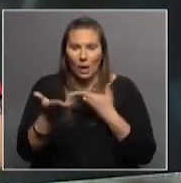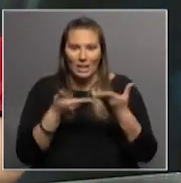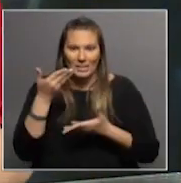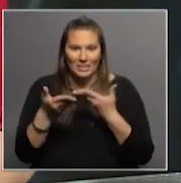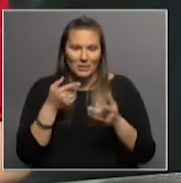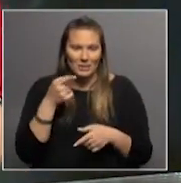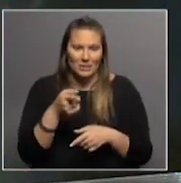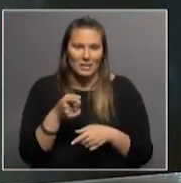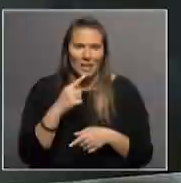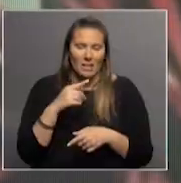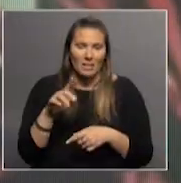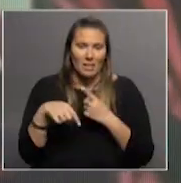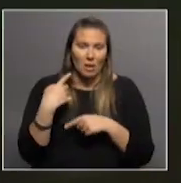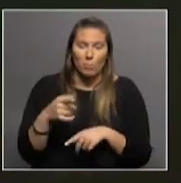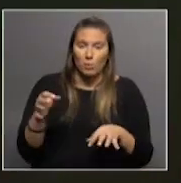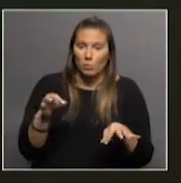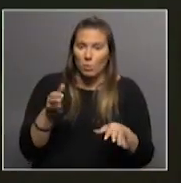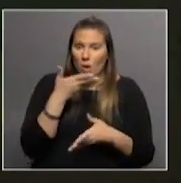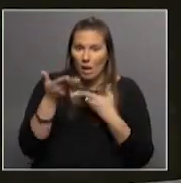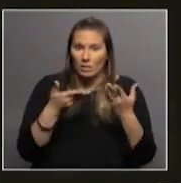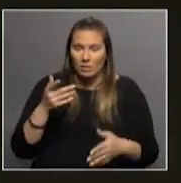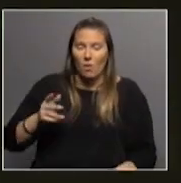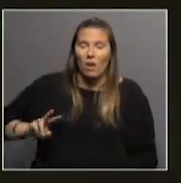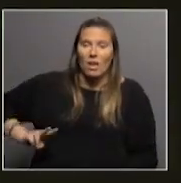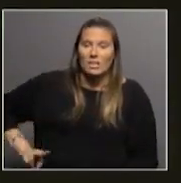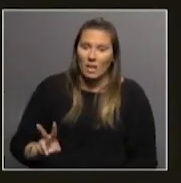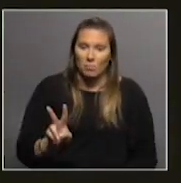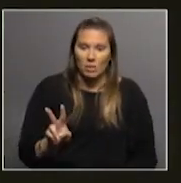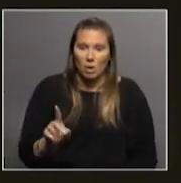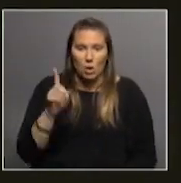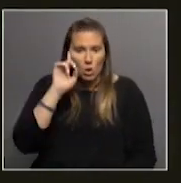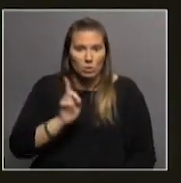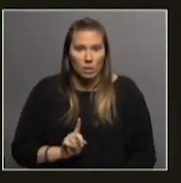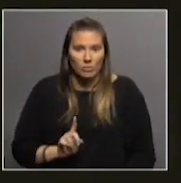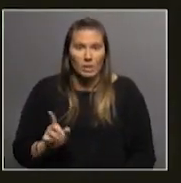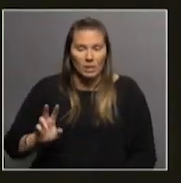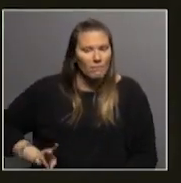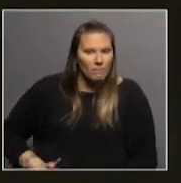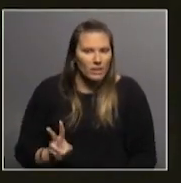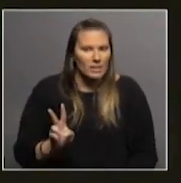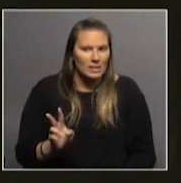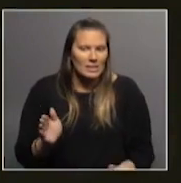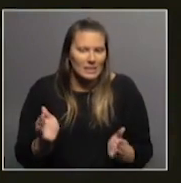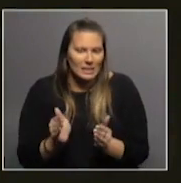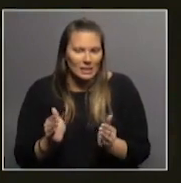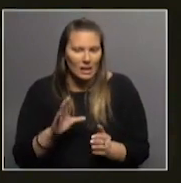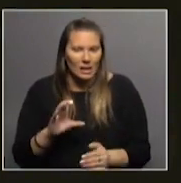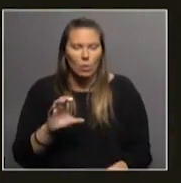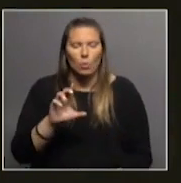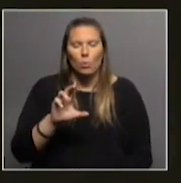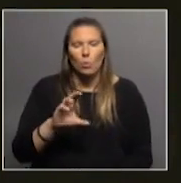osea meester ya por tu canción porque es una serpiente y extraña de una culebrita una culebrita porque las culebras